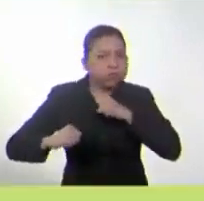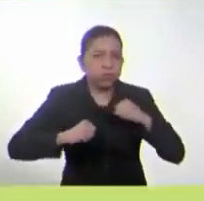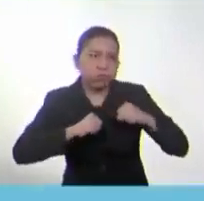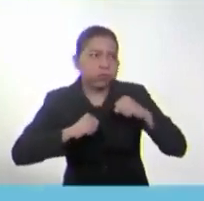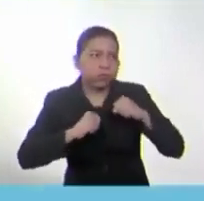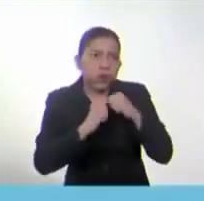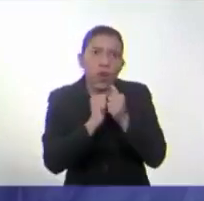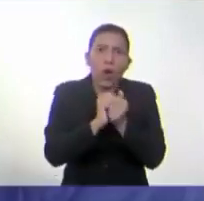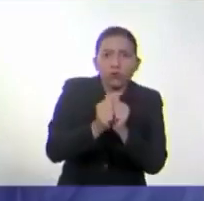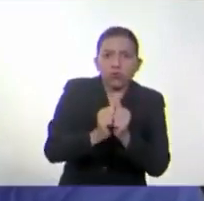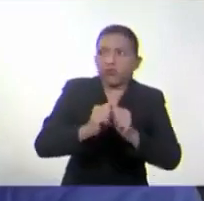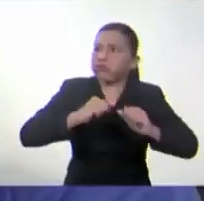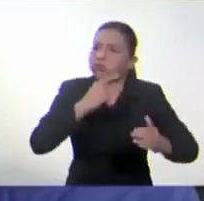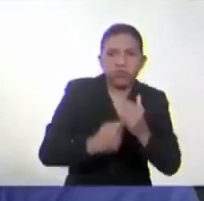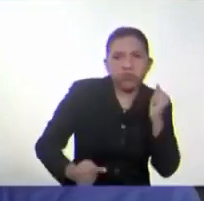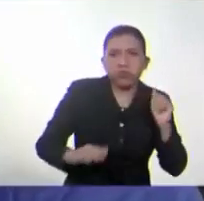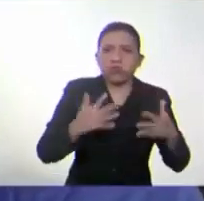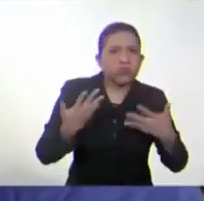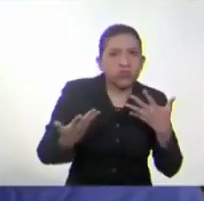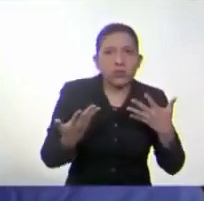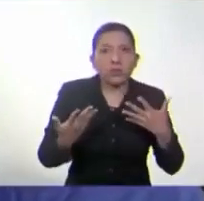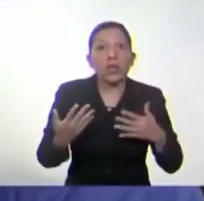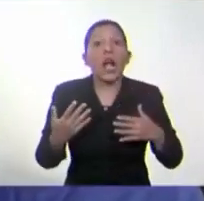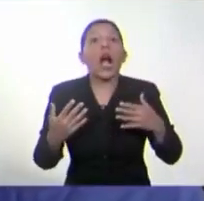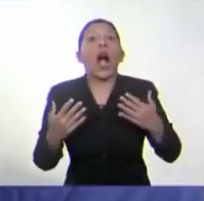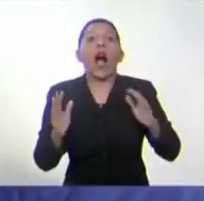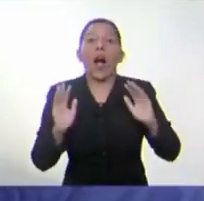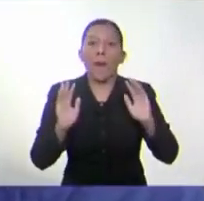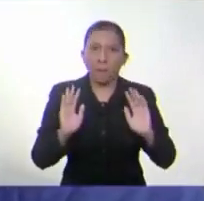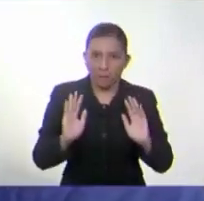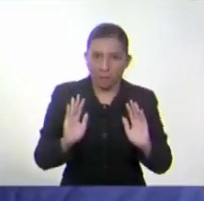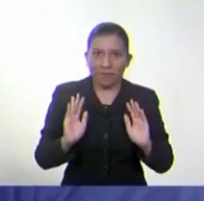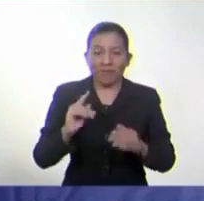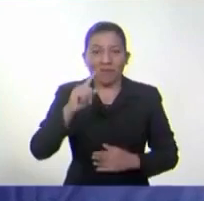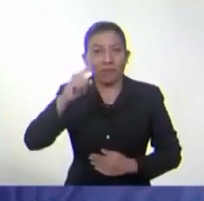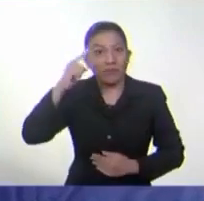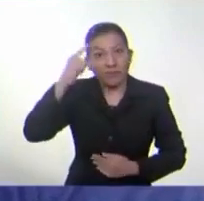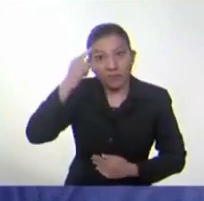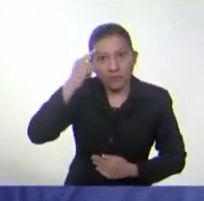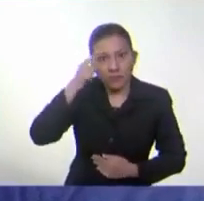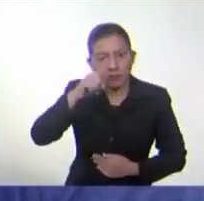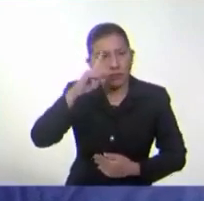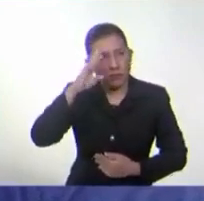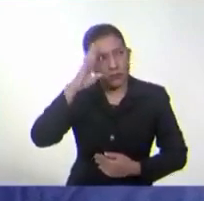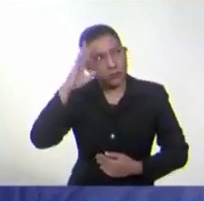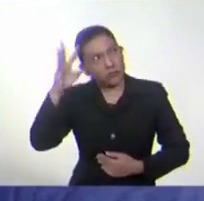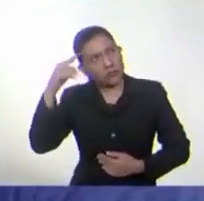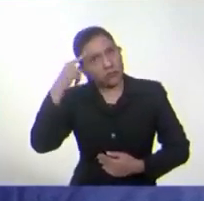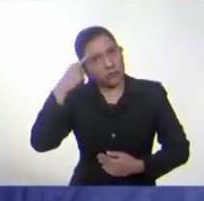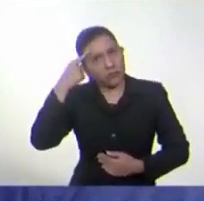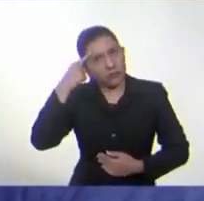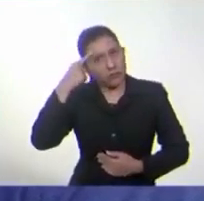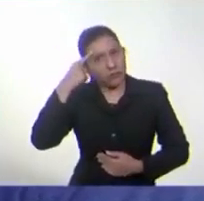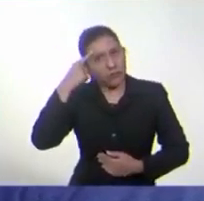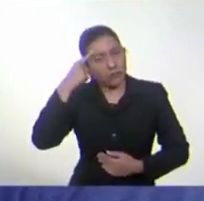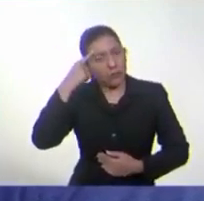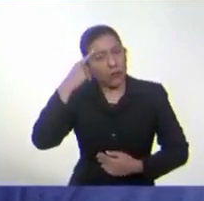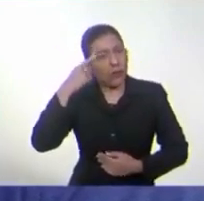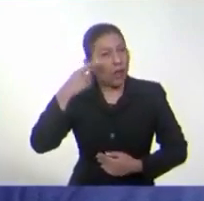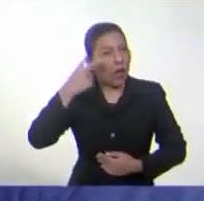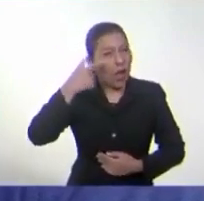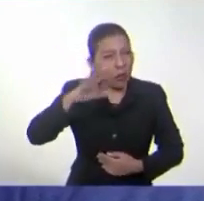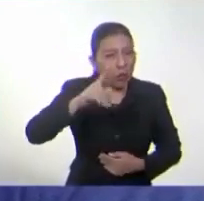simpático. Como podrás observar, o más bien te estás imaginando, una falla en los